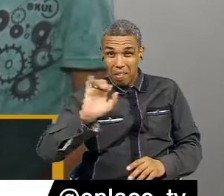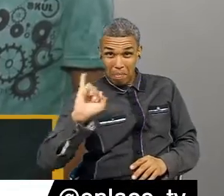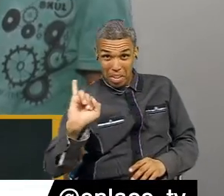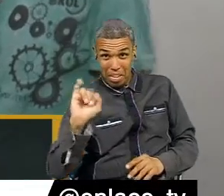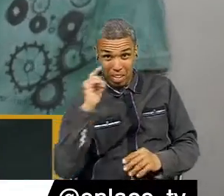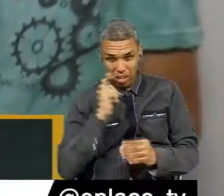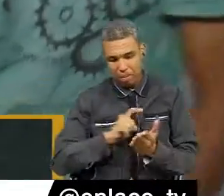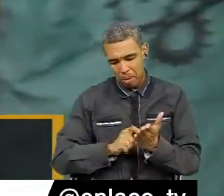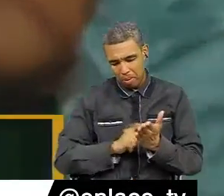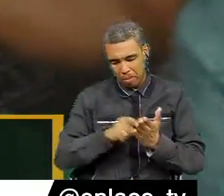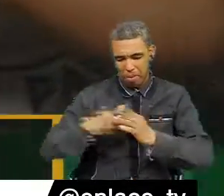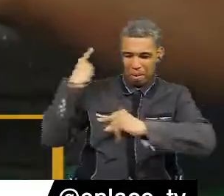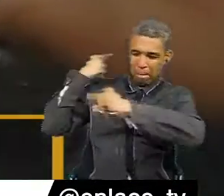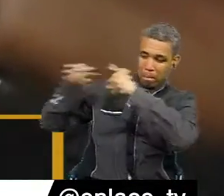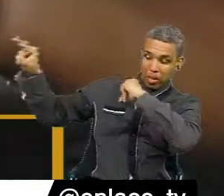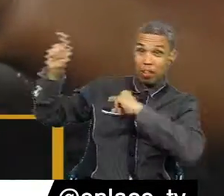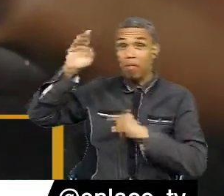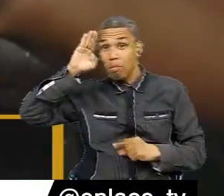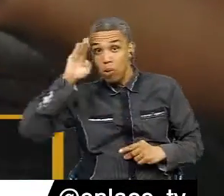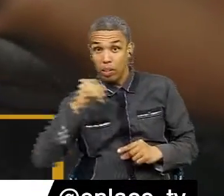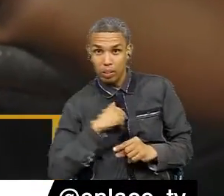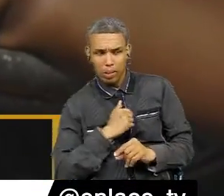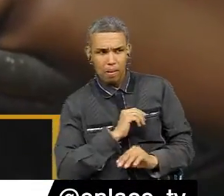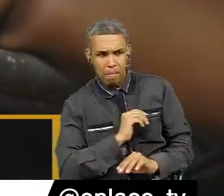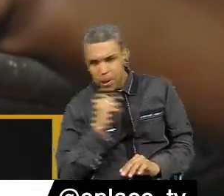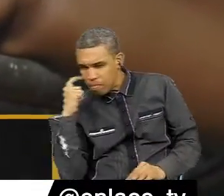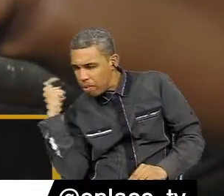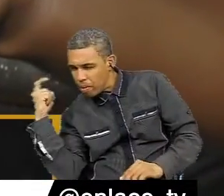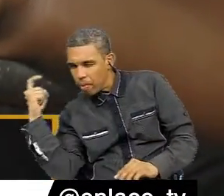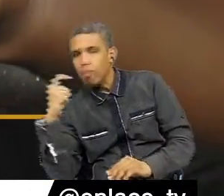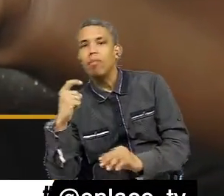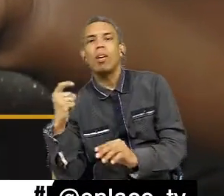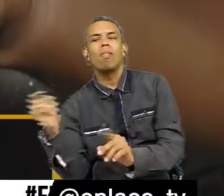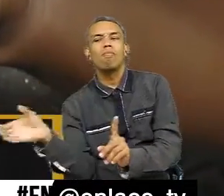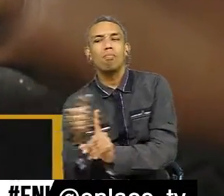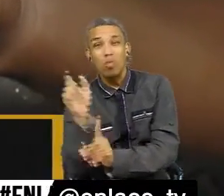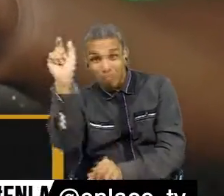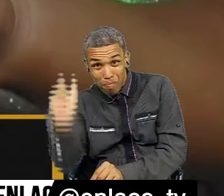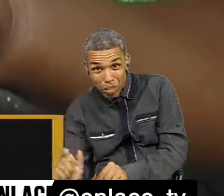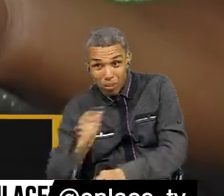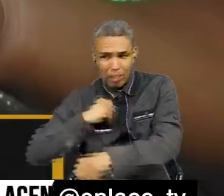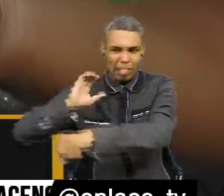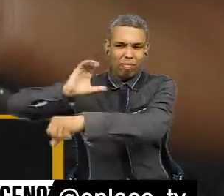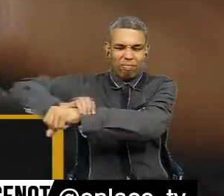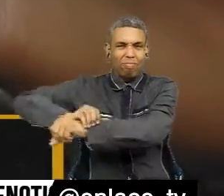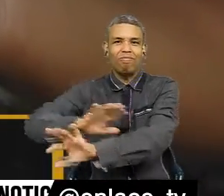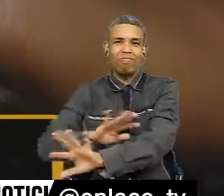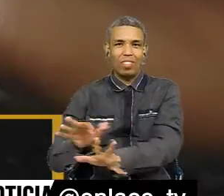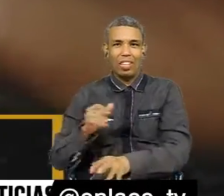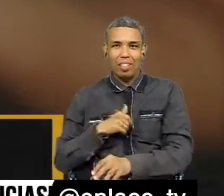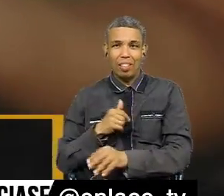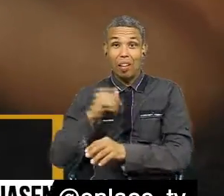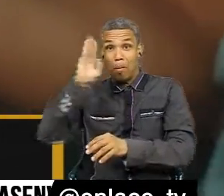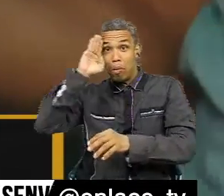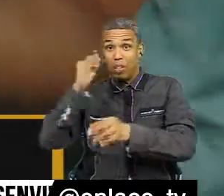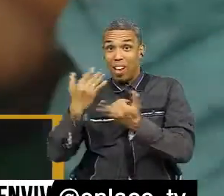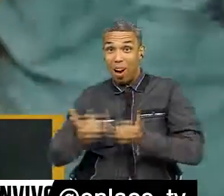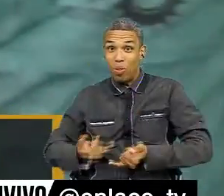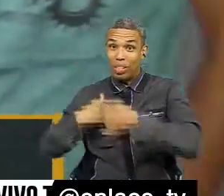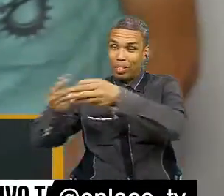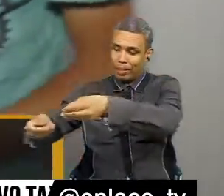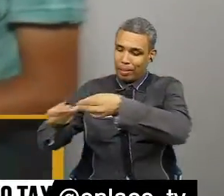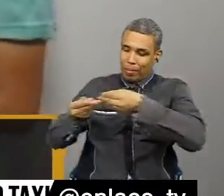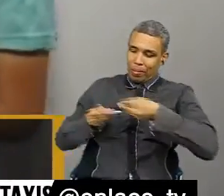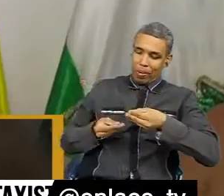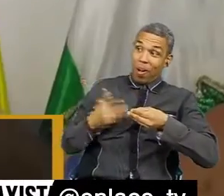recuperación del elemento en Barranca Bermeja, hasta donde llegó, y las autoridades hicieron entrega de manera oficial del dispositivo que aún está pagando